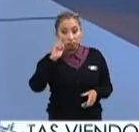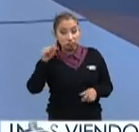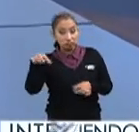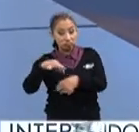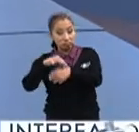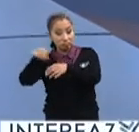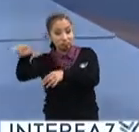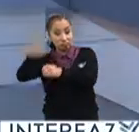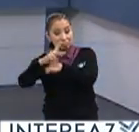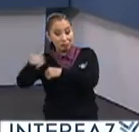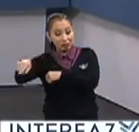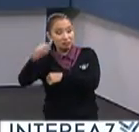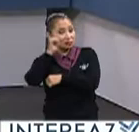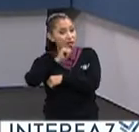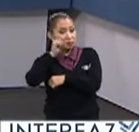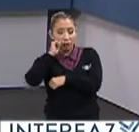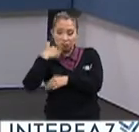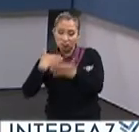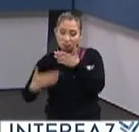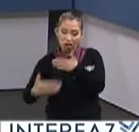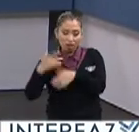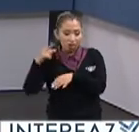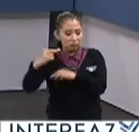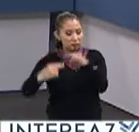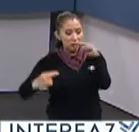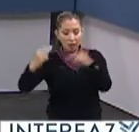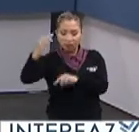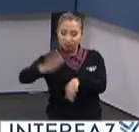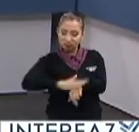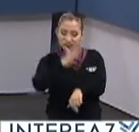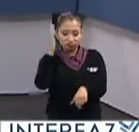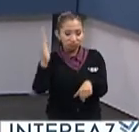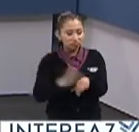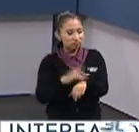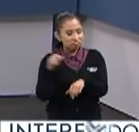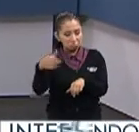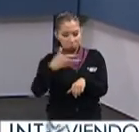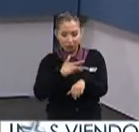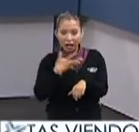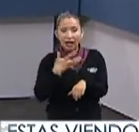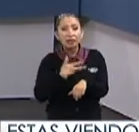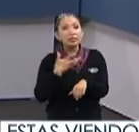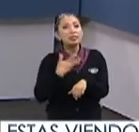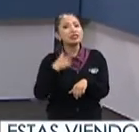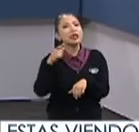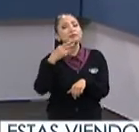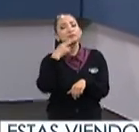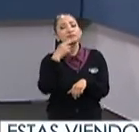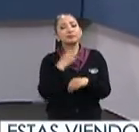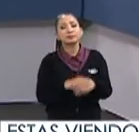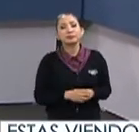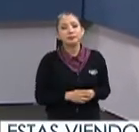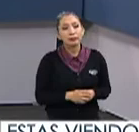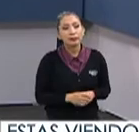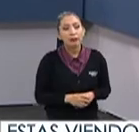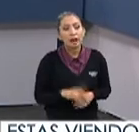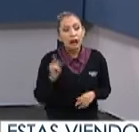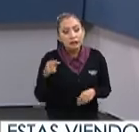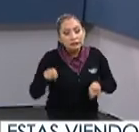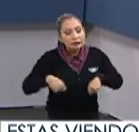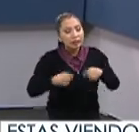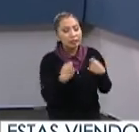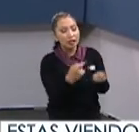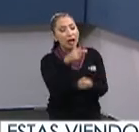evidencia que en estos países siempre a la vanguardia de todo, un nivel de vida excelente, cumplen con estas funciones, ¿no? Que es